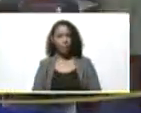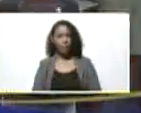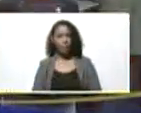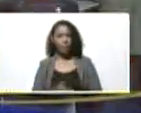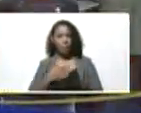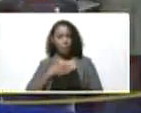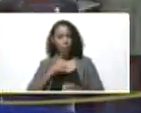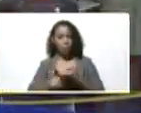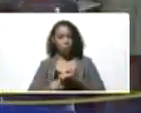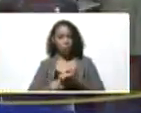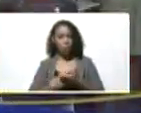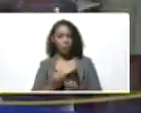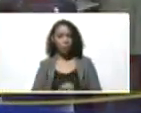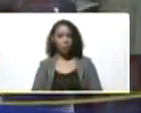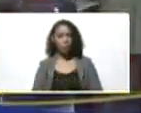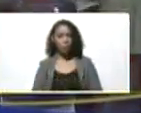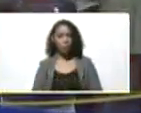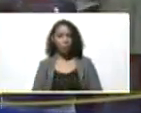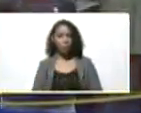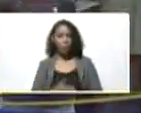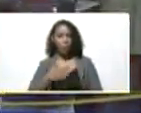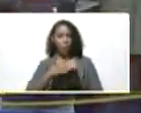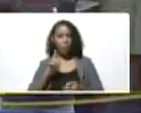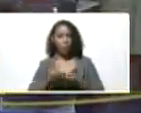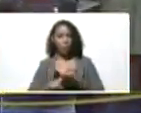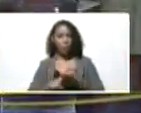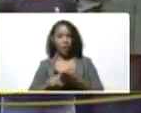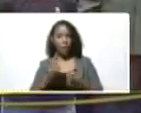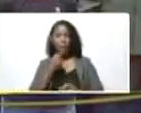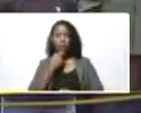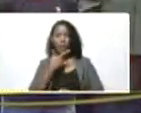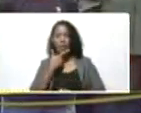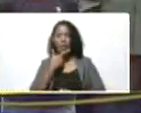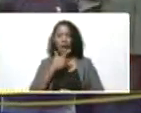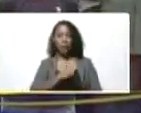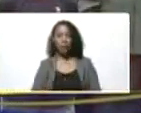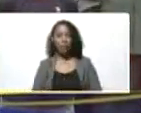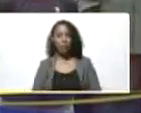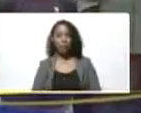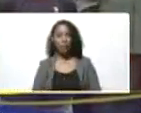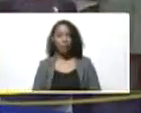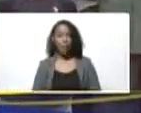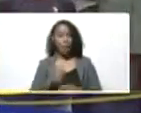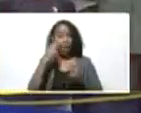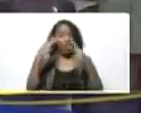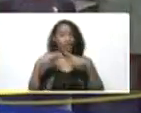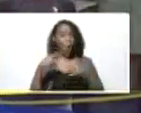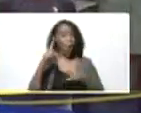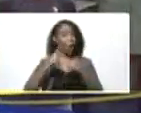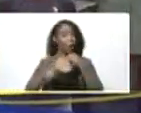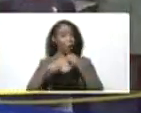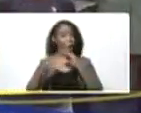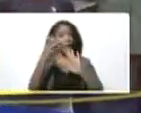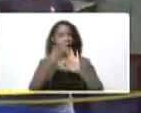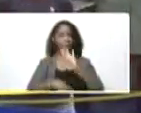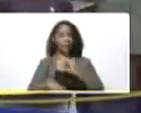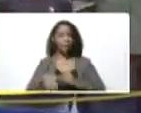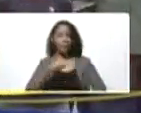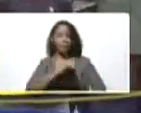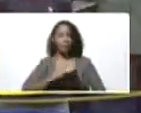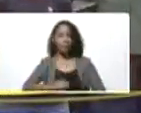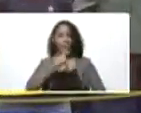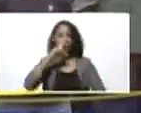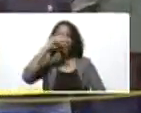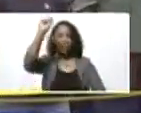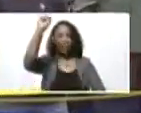Cilita, Cilita la bonita. ¿No vieron el último capítulo de Superbigote?